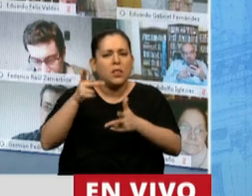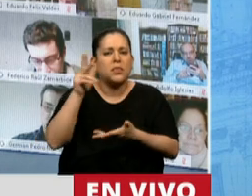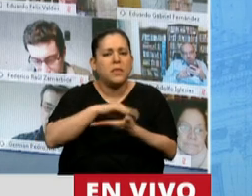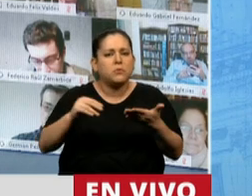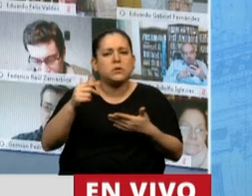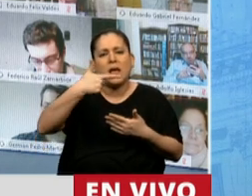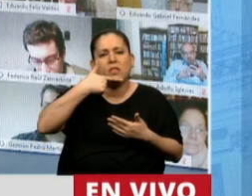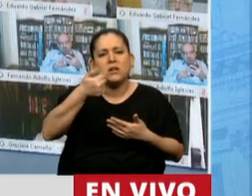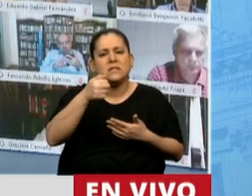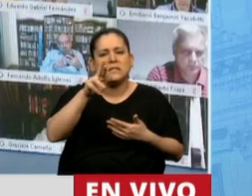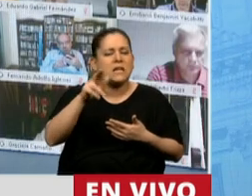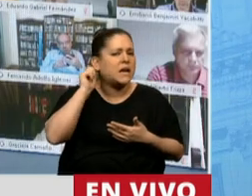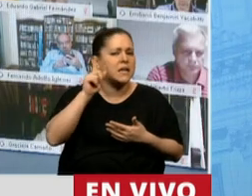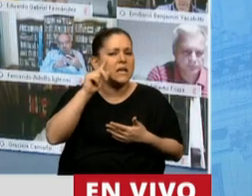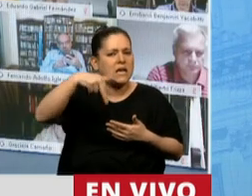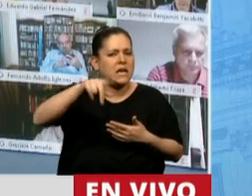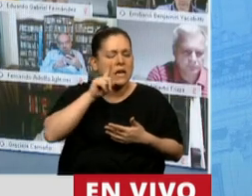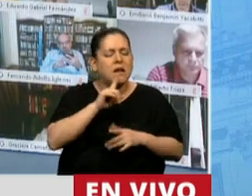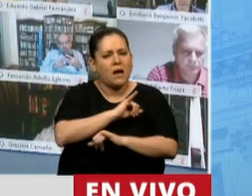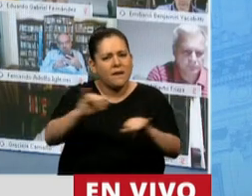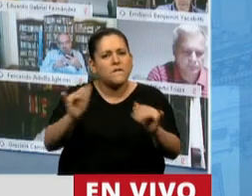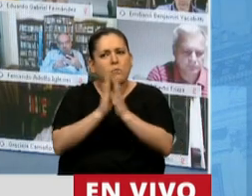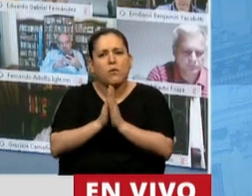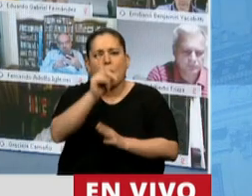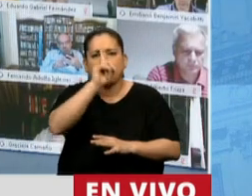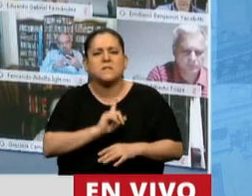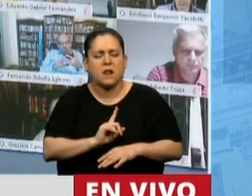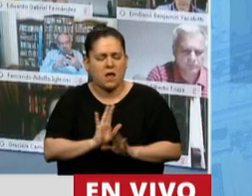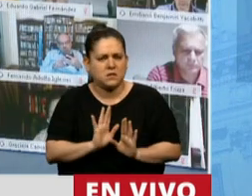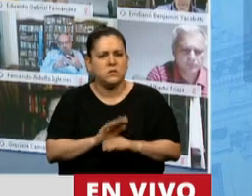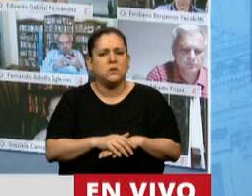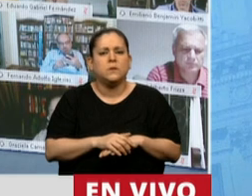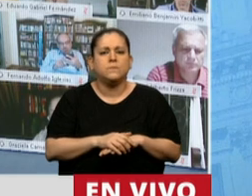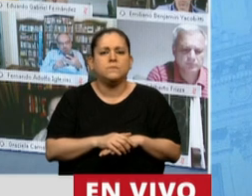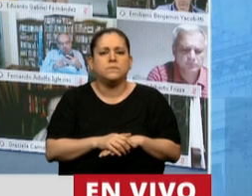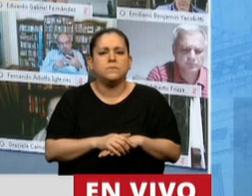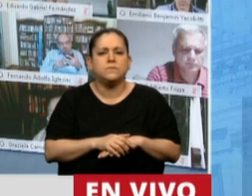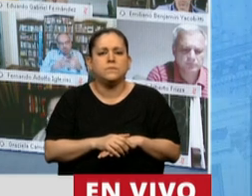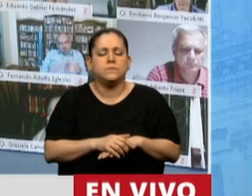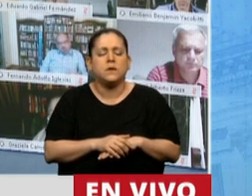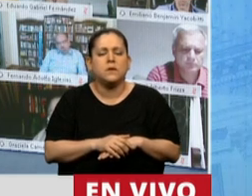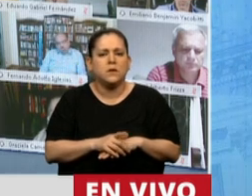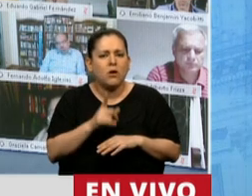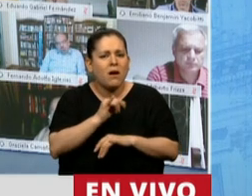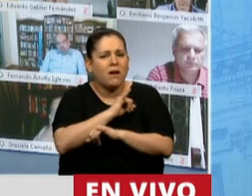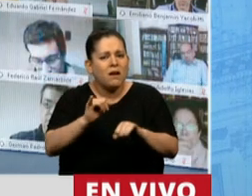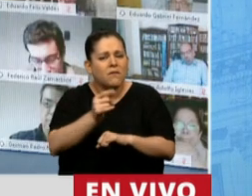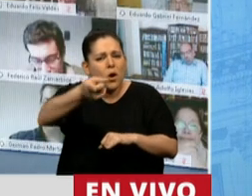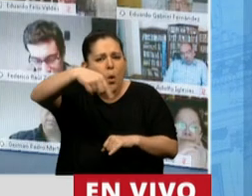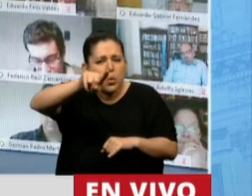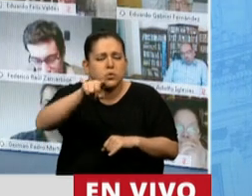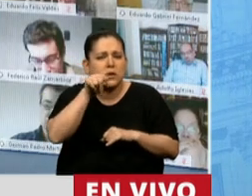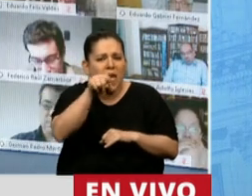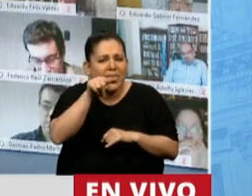diputado pid de alto estoy planteando que están haciendo